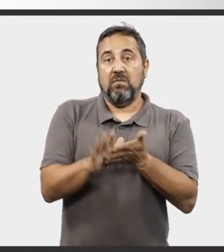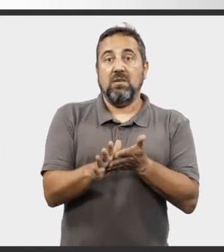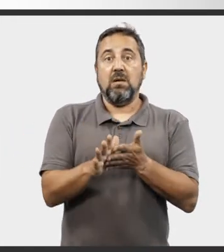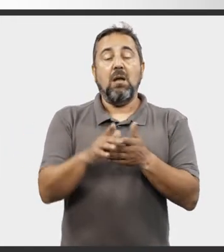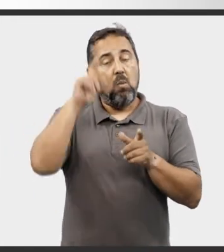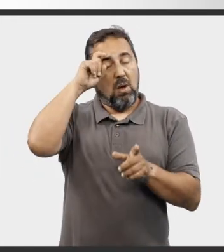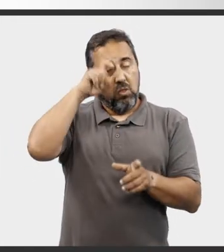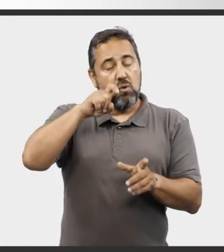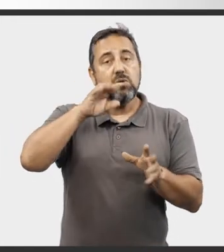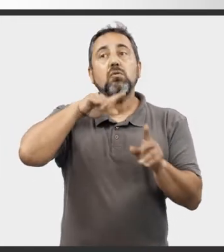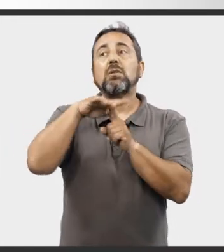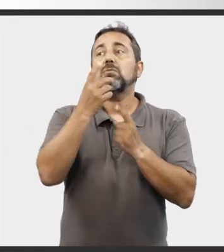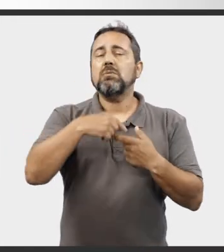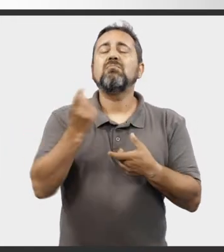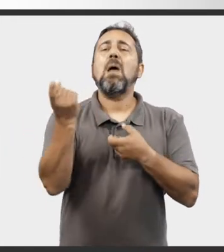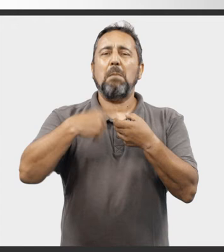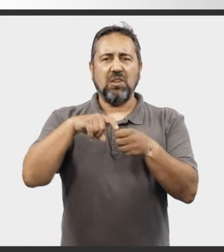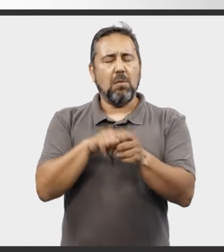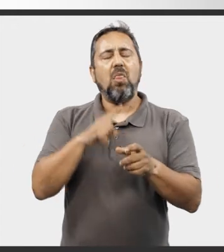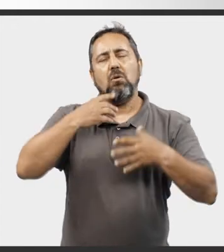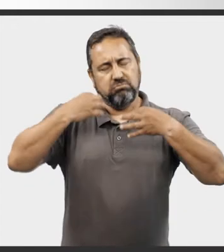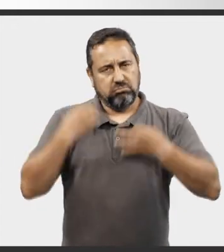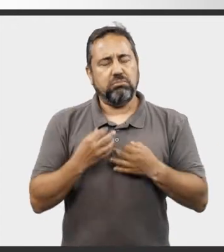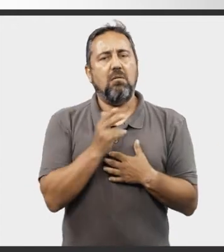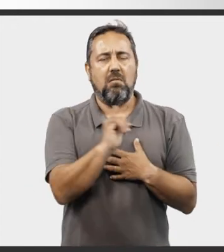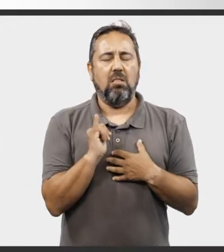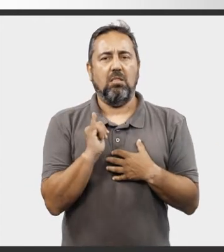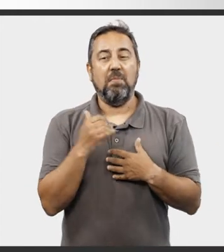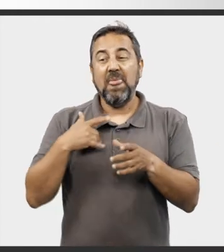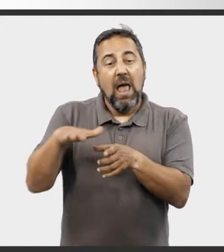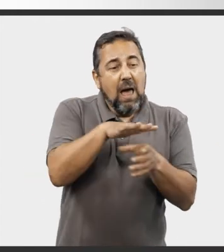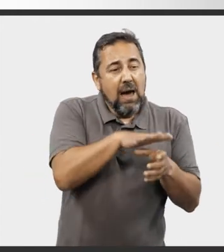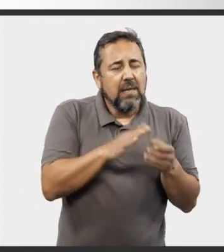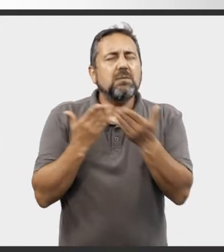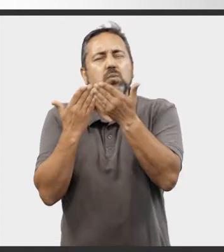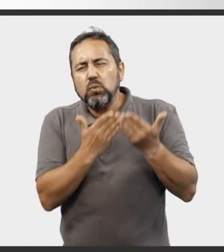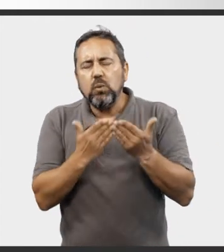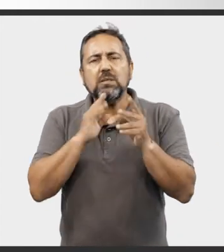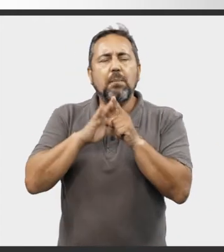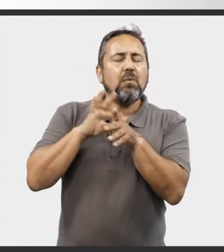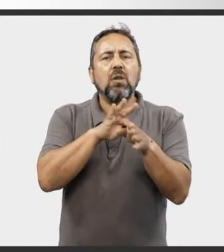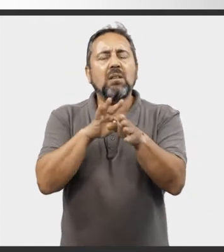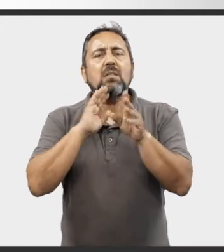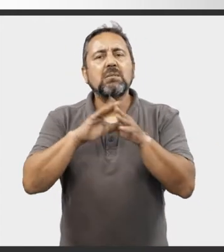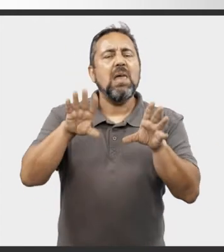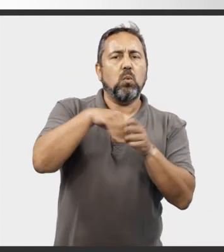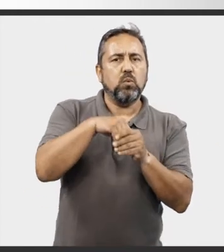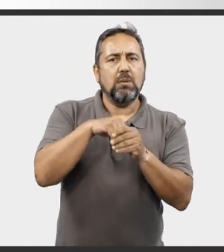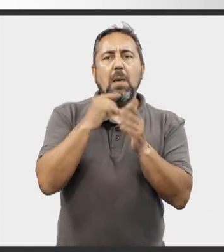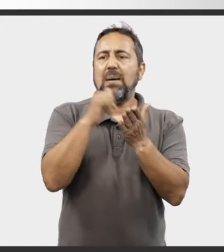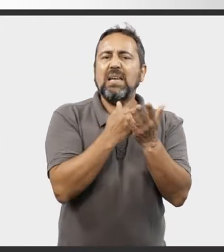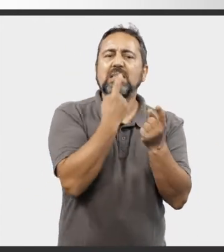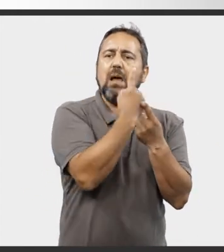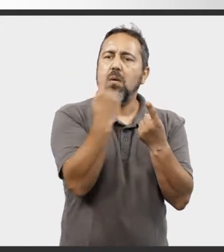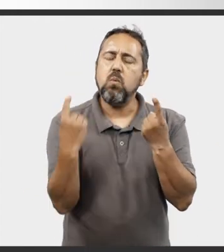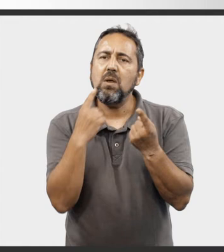educación en contextos diversos se estudian todas las áreas que contempla la orientación inclusiva analizando en cada materia los parámetros que